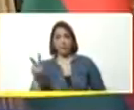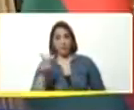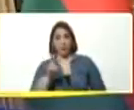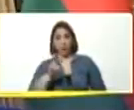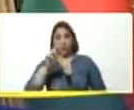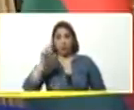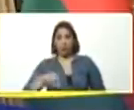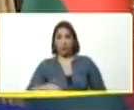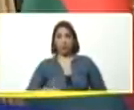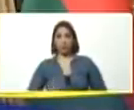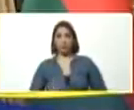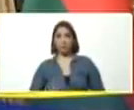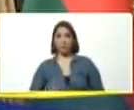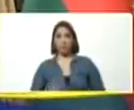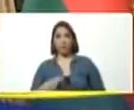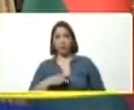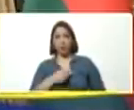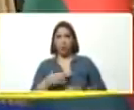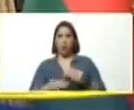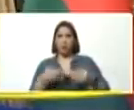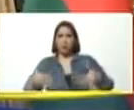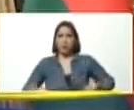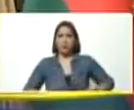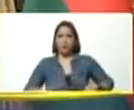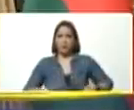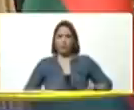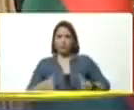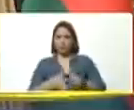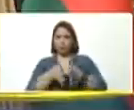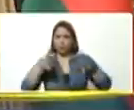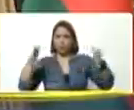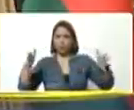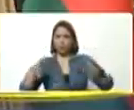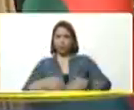también hemos hecho un esfuerzo titánico.